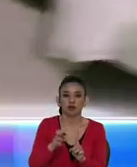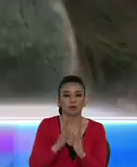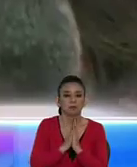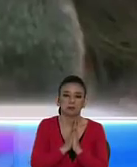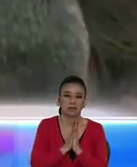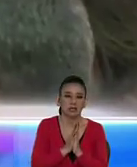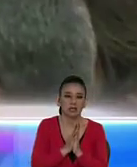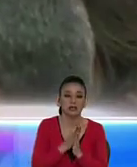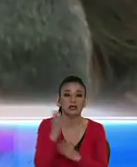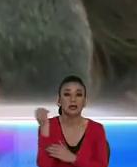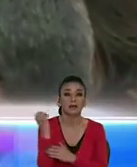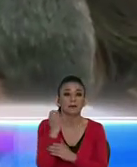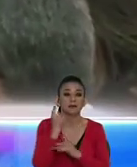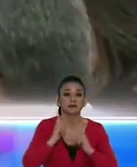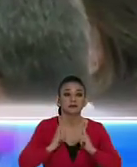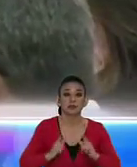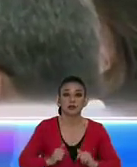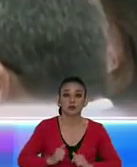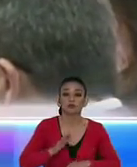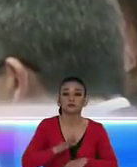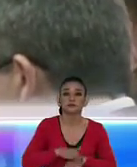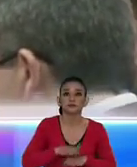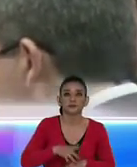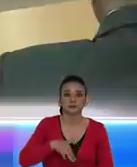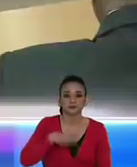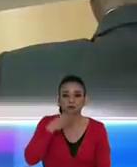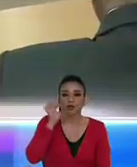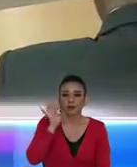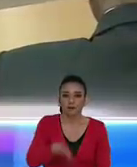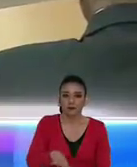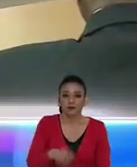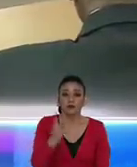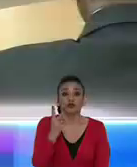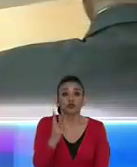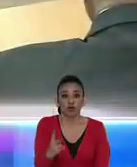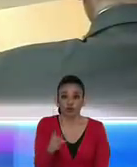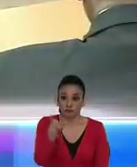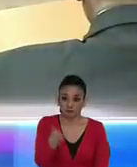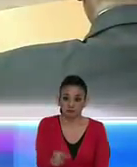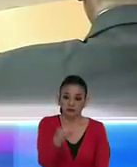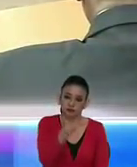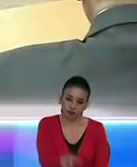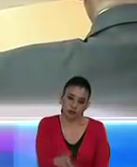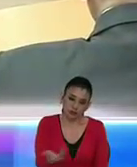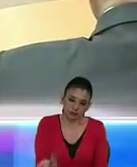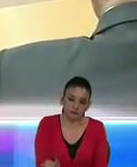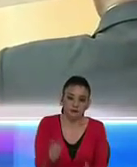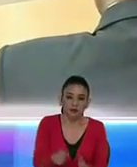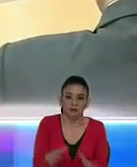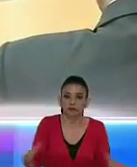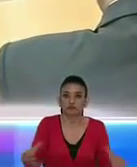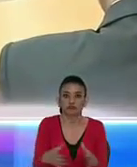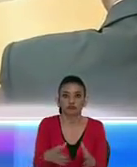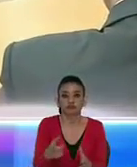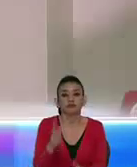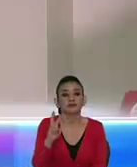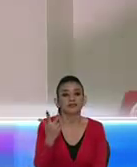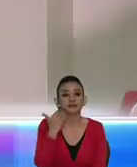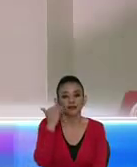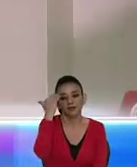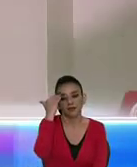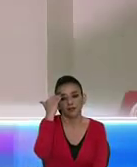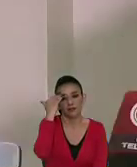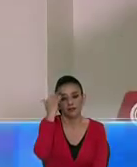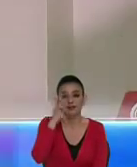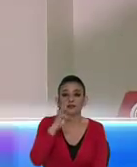la emergencia sanitaria por el coronavirus, ya que dos de sus defendidos y quienes estaban en la sala son adultos mayores. De más de 70